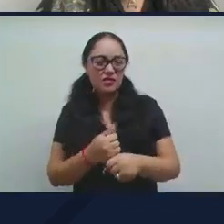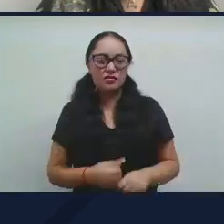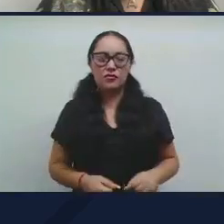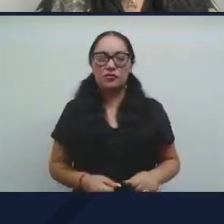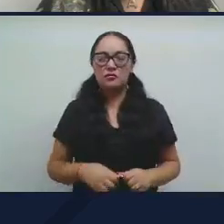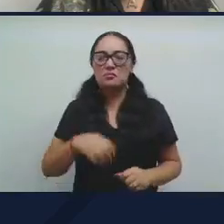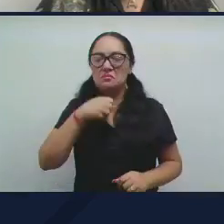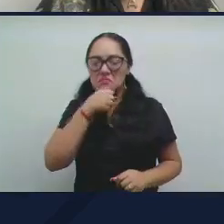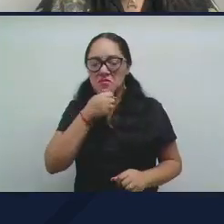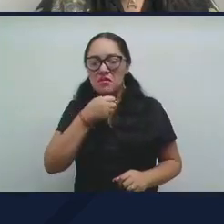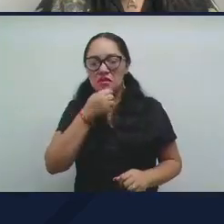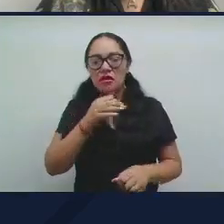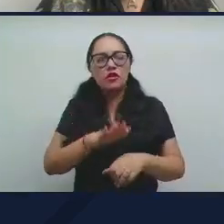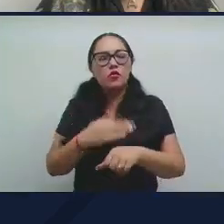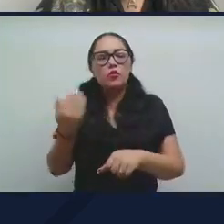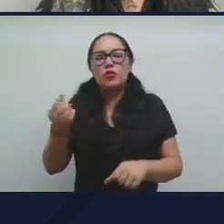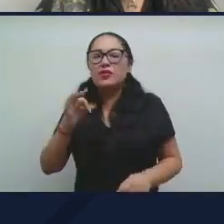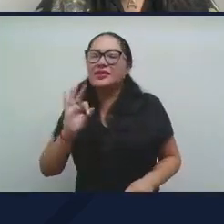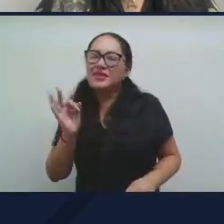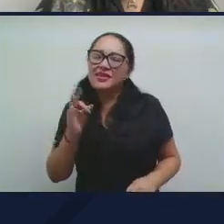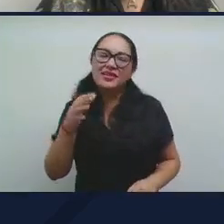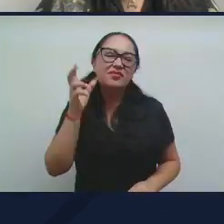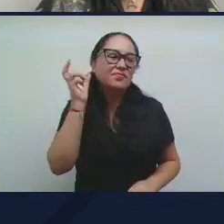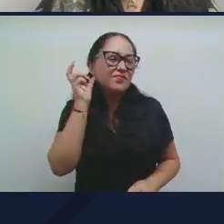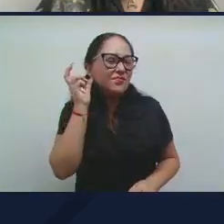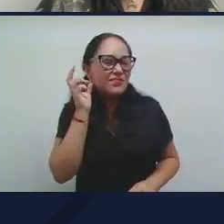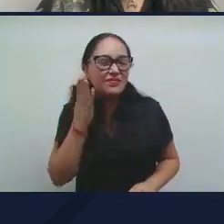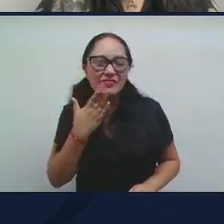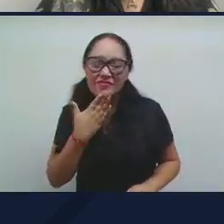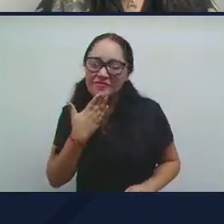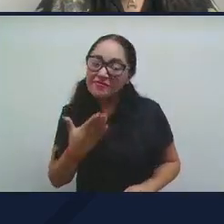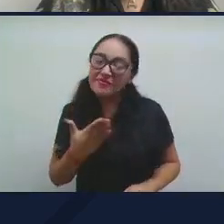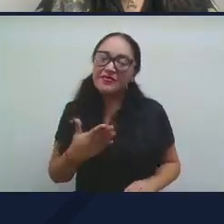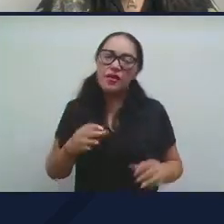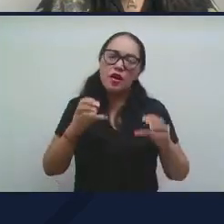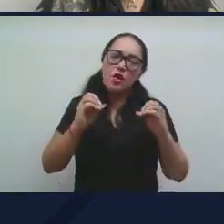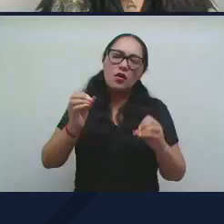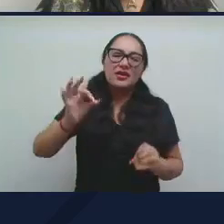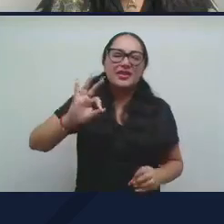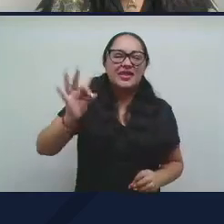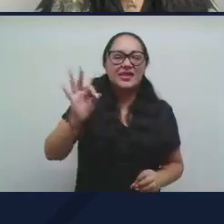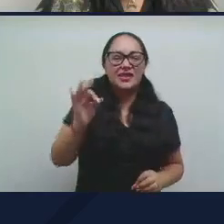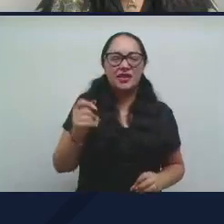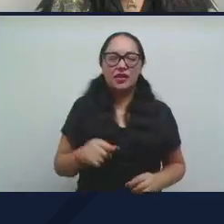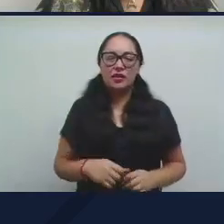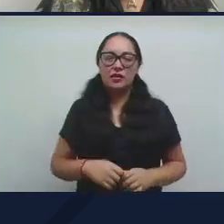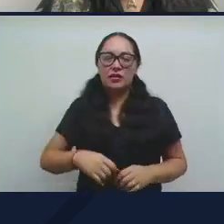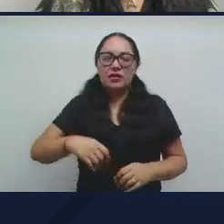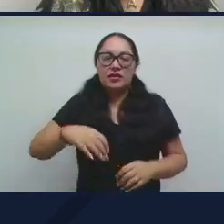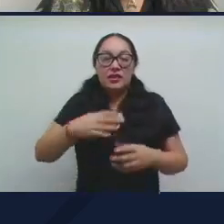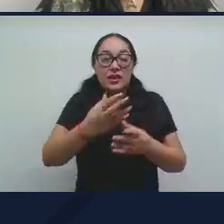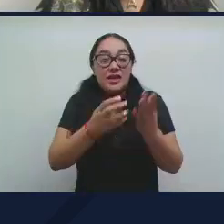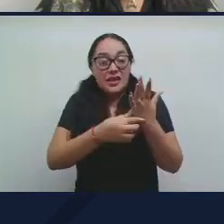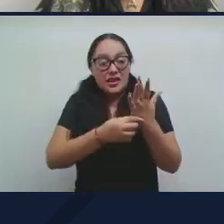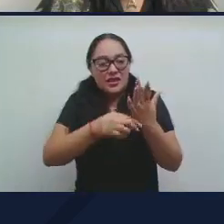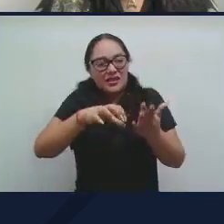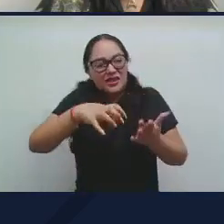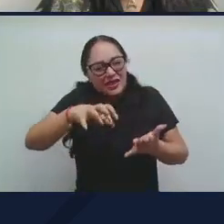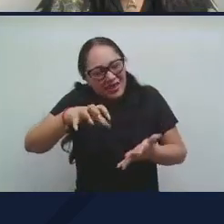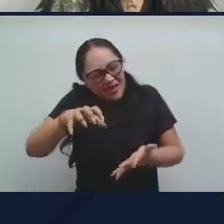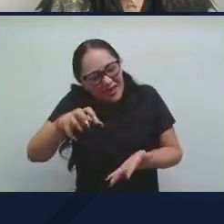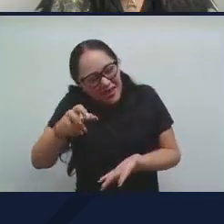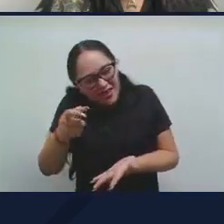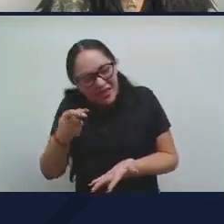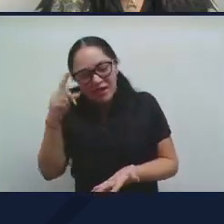porque a lo mejor ya no escuchan bien o a lo mejor ya les tiembla la mano, el notario, para reforzar